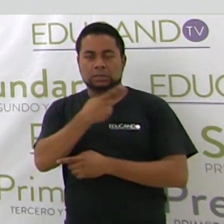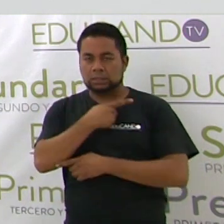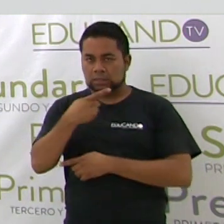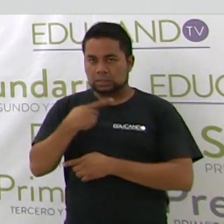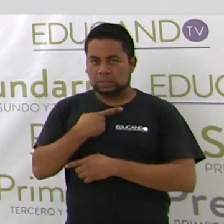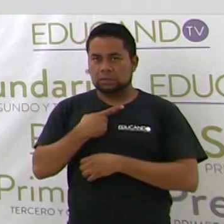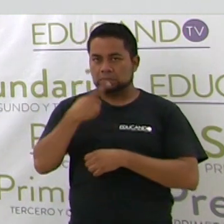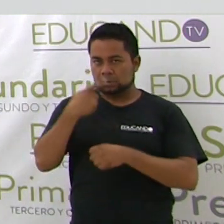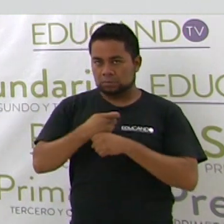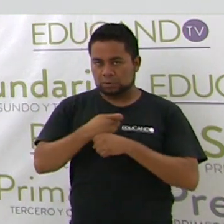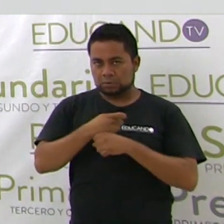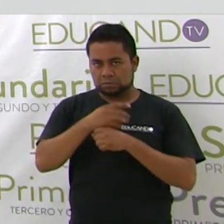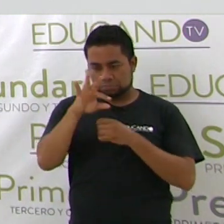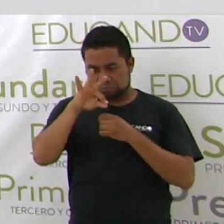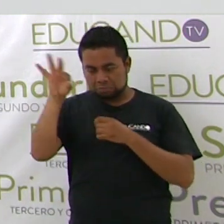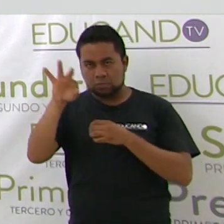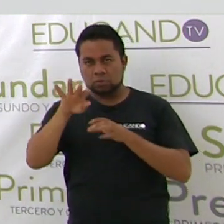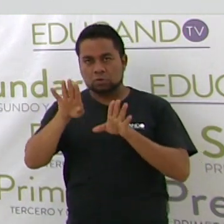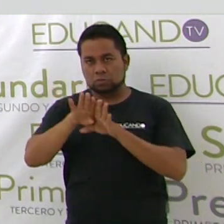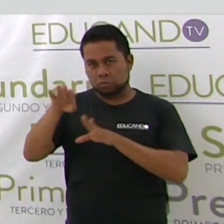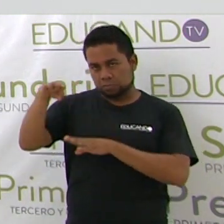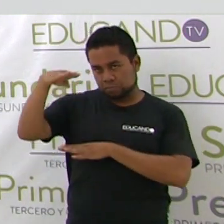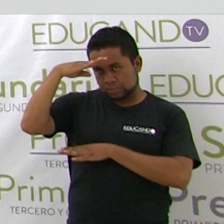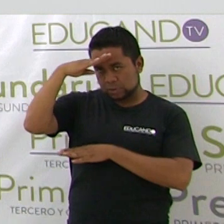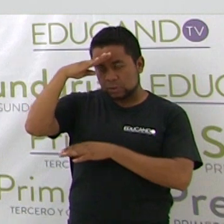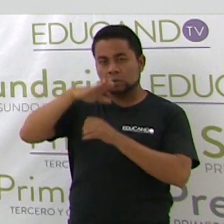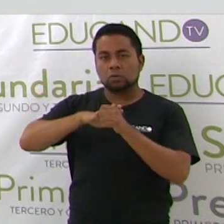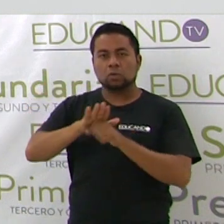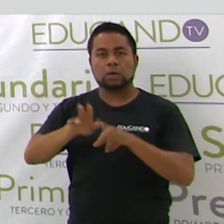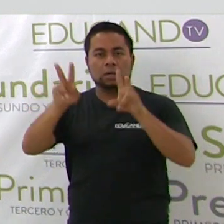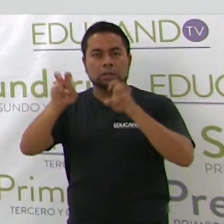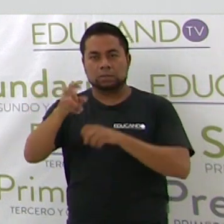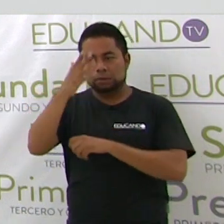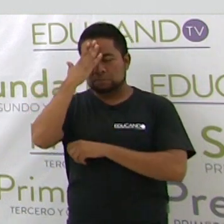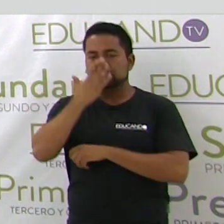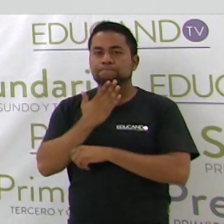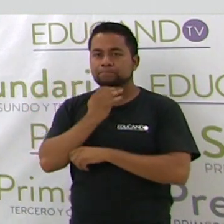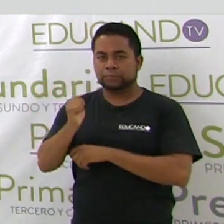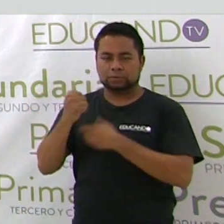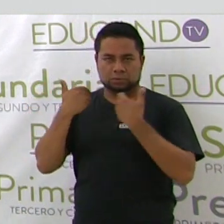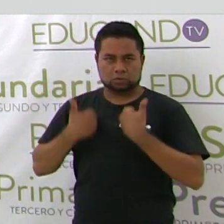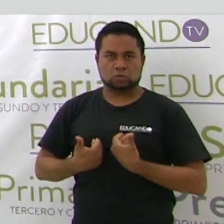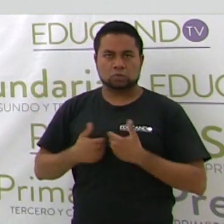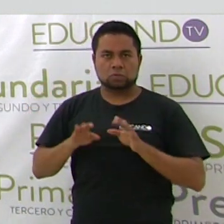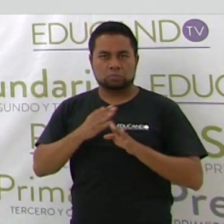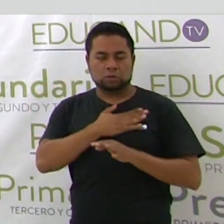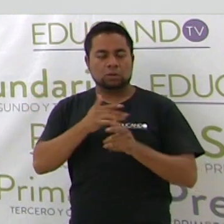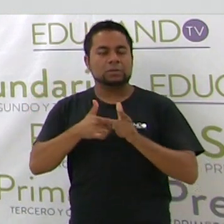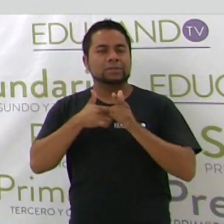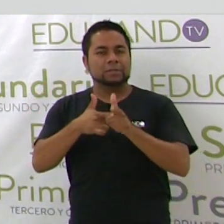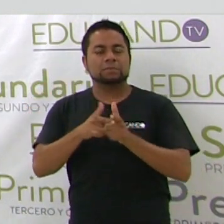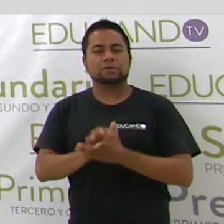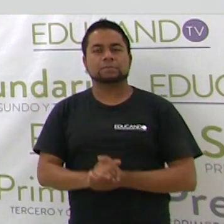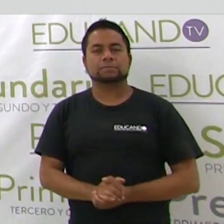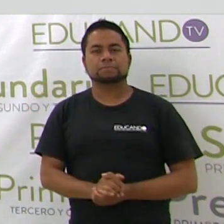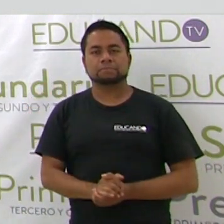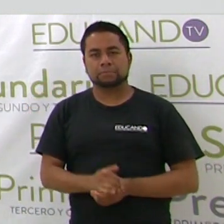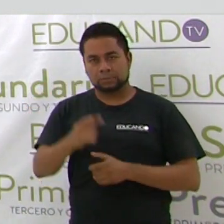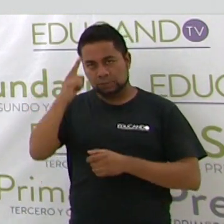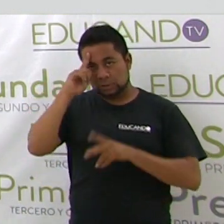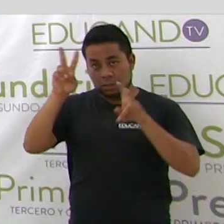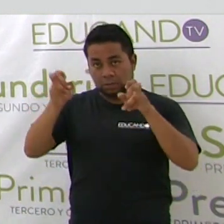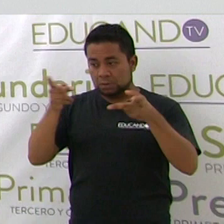deducir, elegir muy bien, pensar sobre qué tema yo soy experto, ¿verdad? Bueno, continuamos. Preparar nuestro